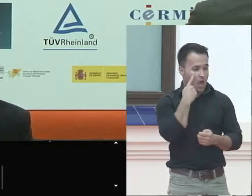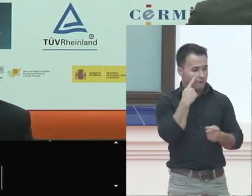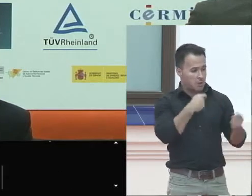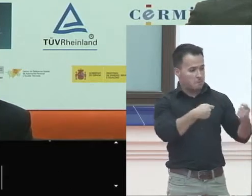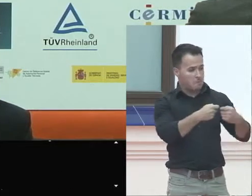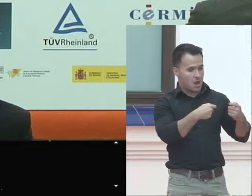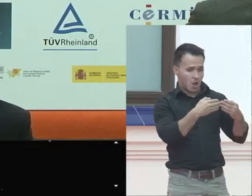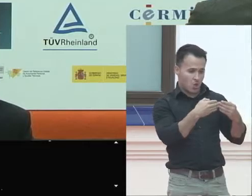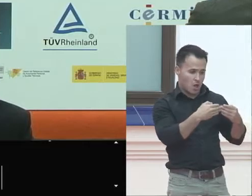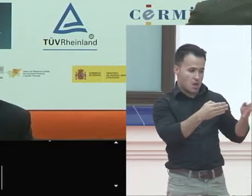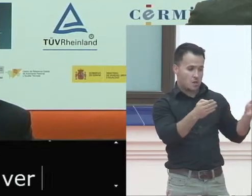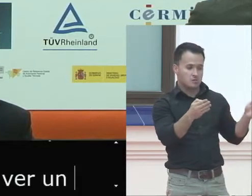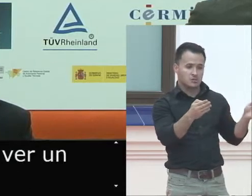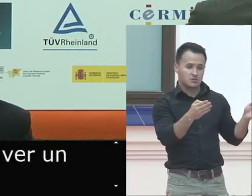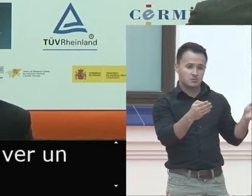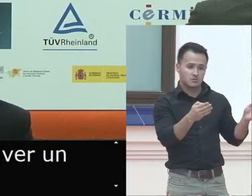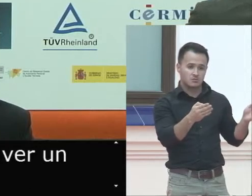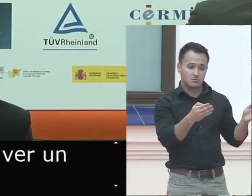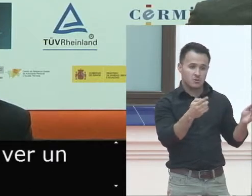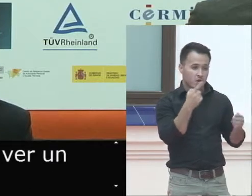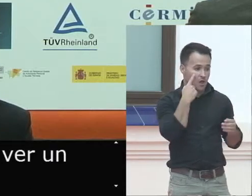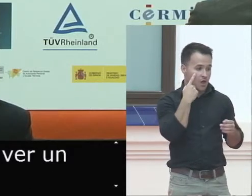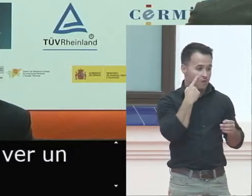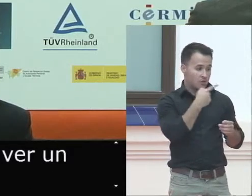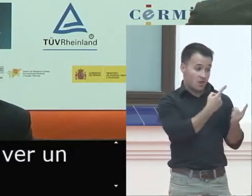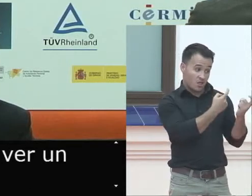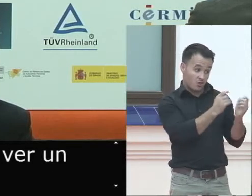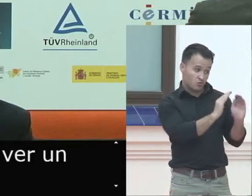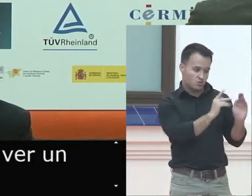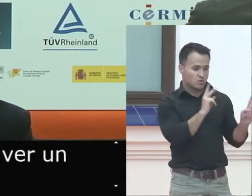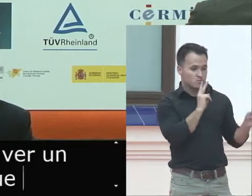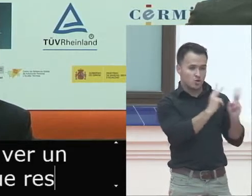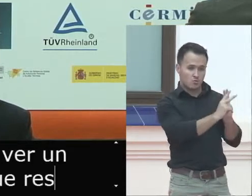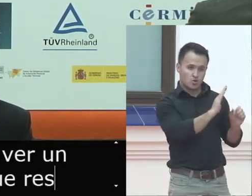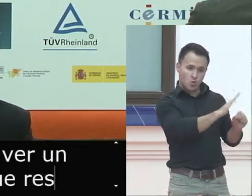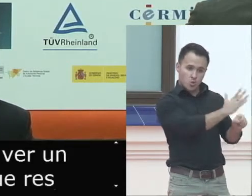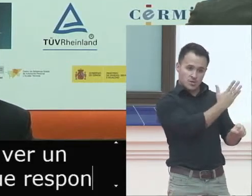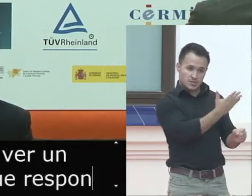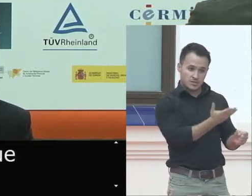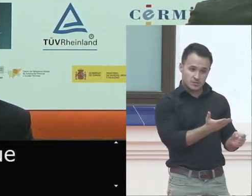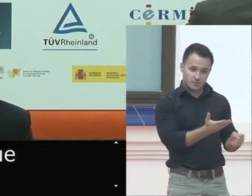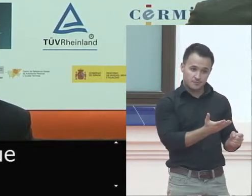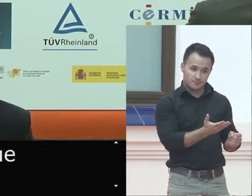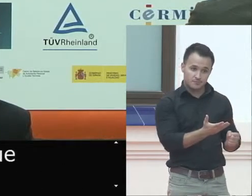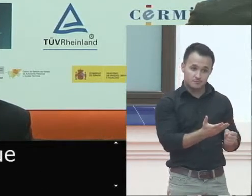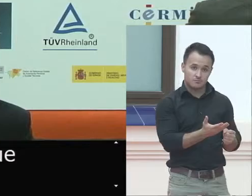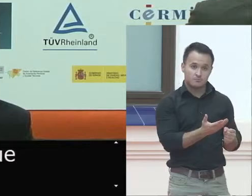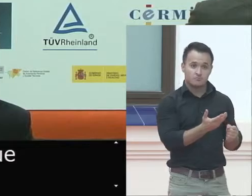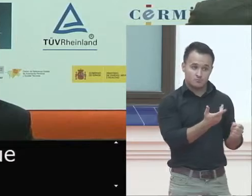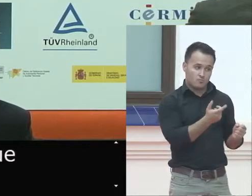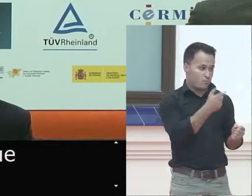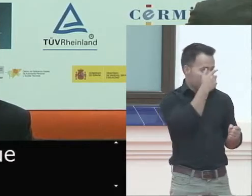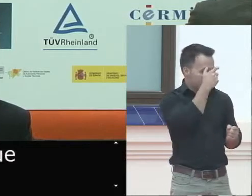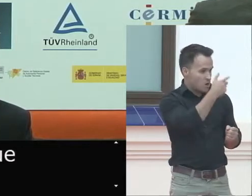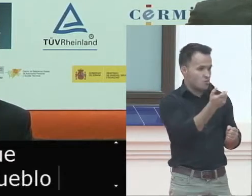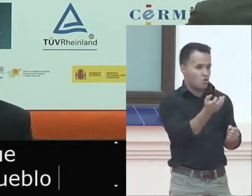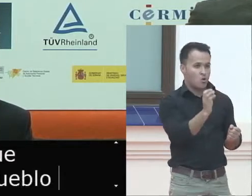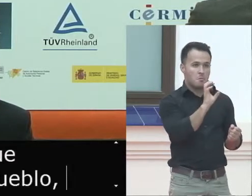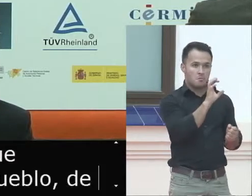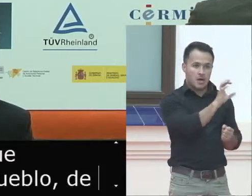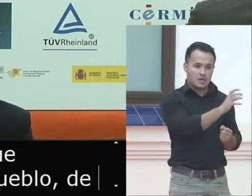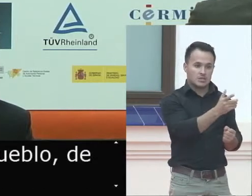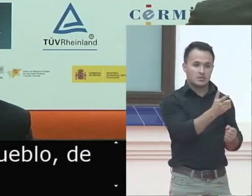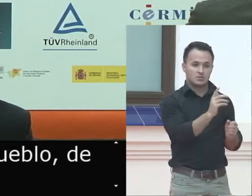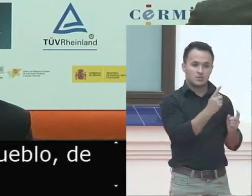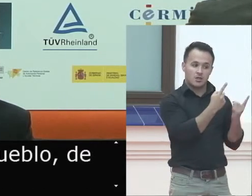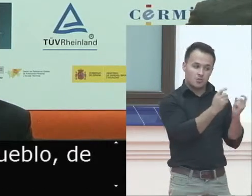mercado, vamos a ver una cosa que responde a la necesidad de nuestro pueblo, de nuestro país,